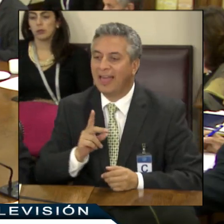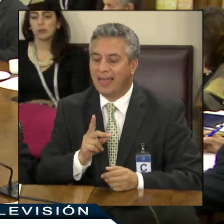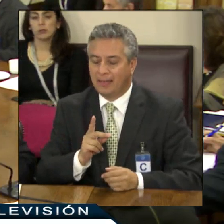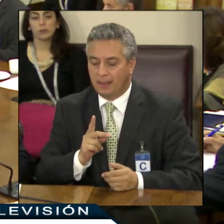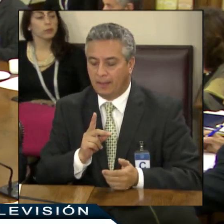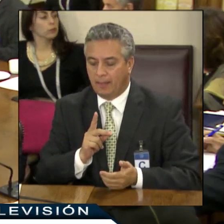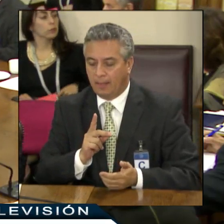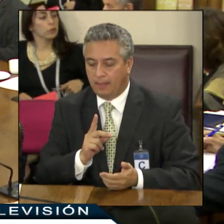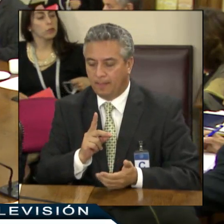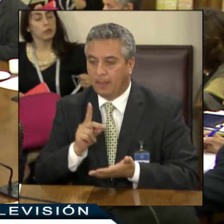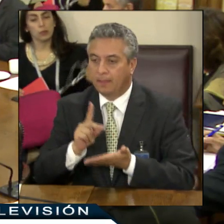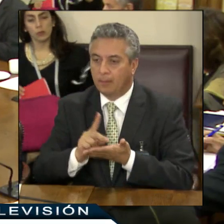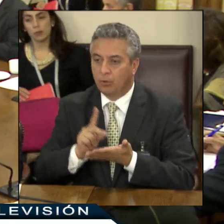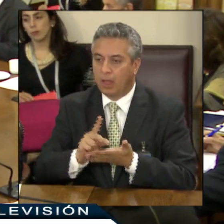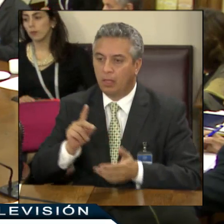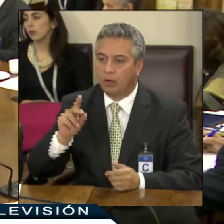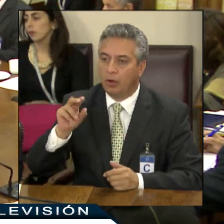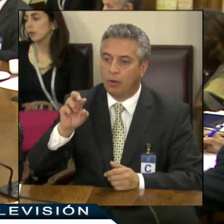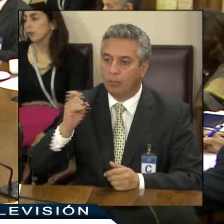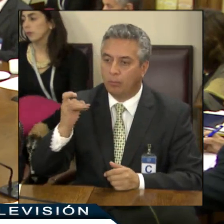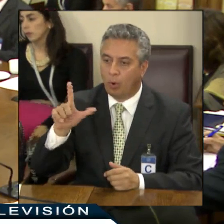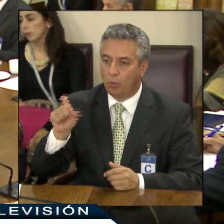diputado Don